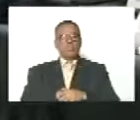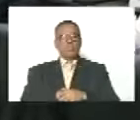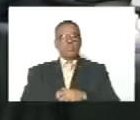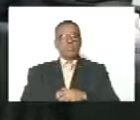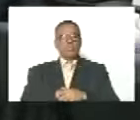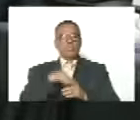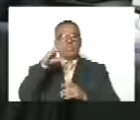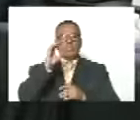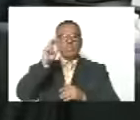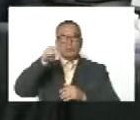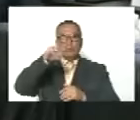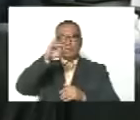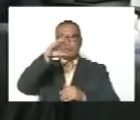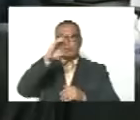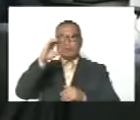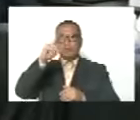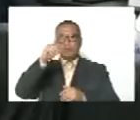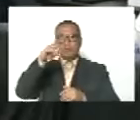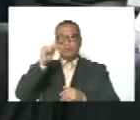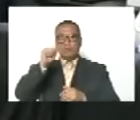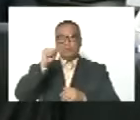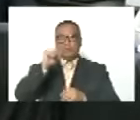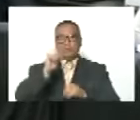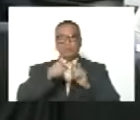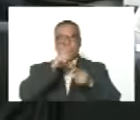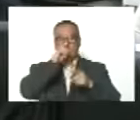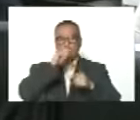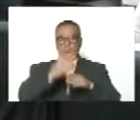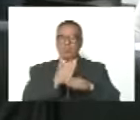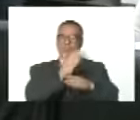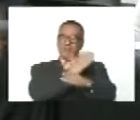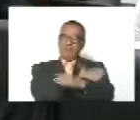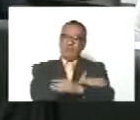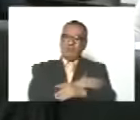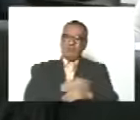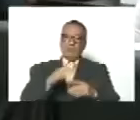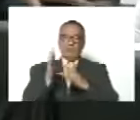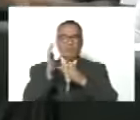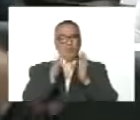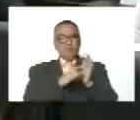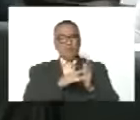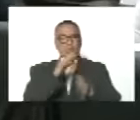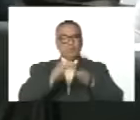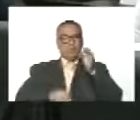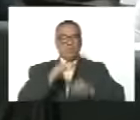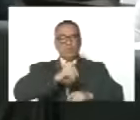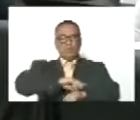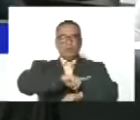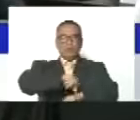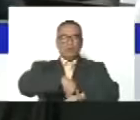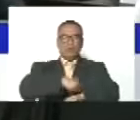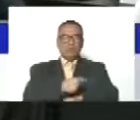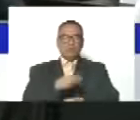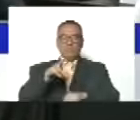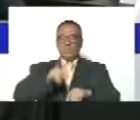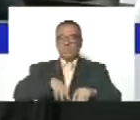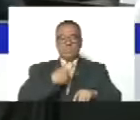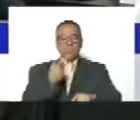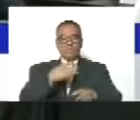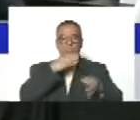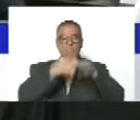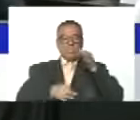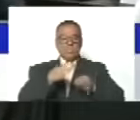Séneca escribió hace muchos años, antes de Cristo, una justicia tardía no la podemos